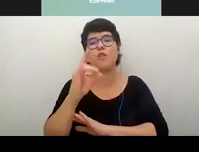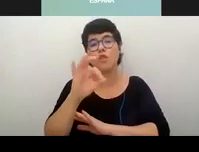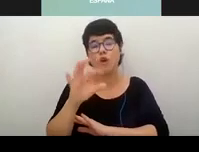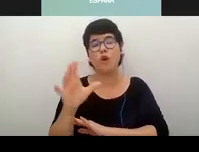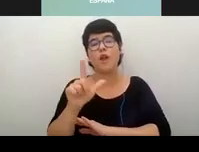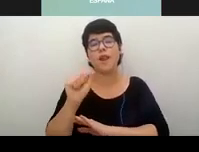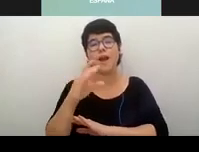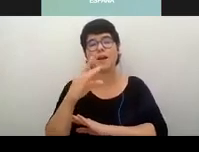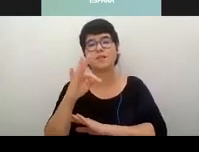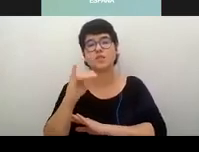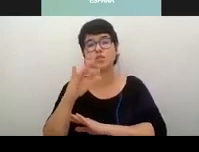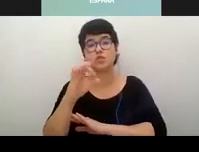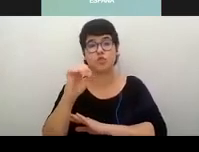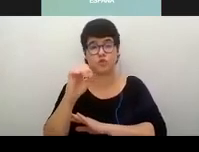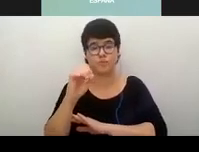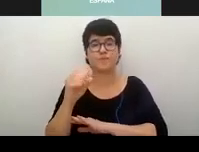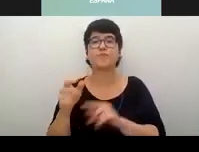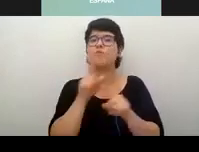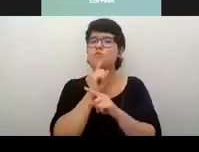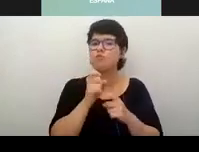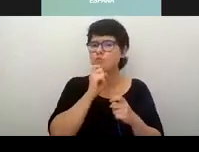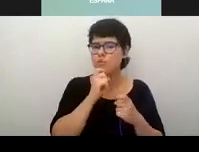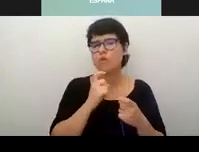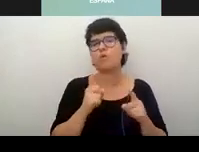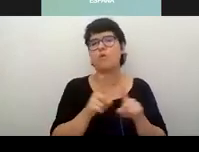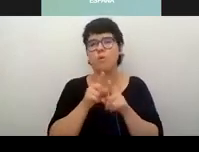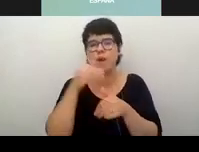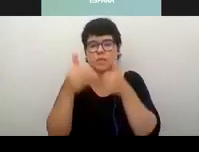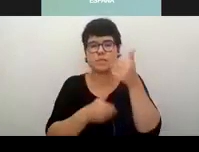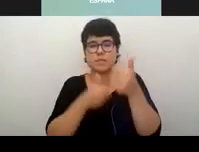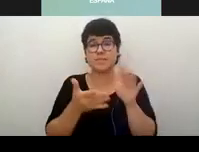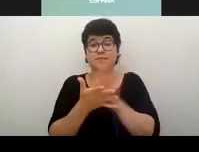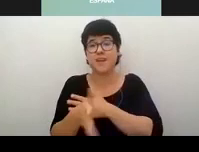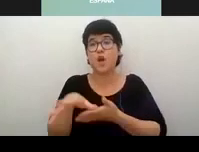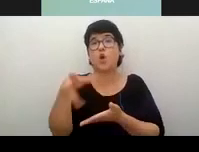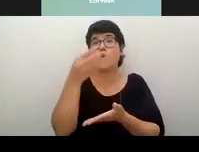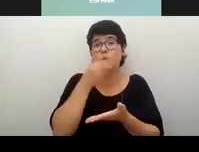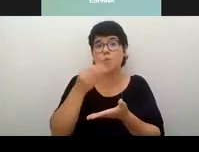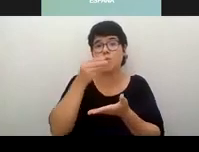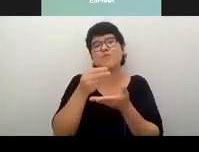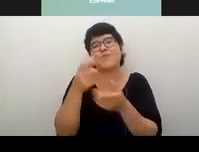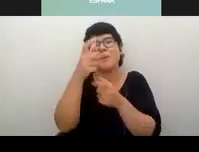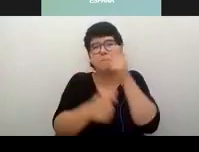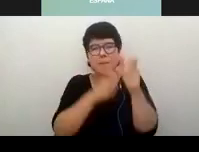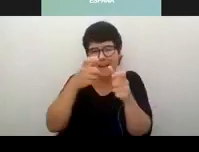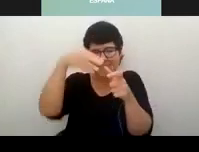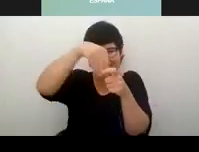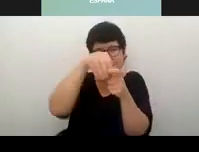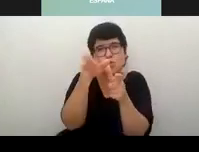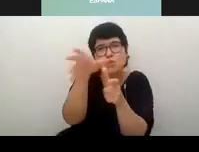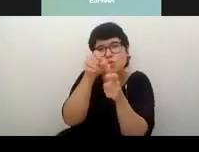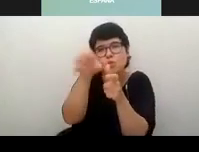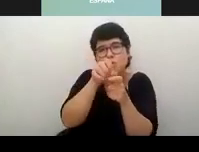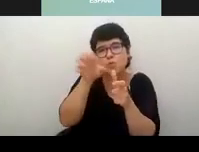como producto final durante la fermentación de los carbohidratos. Es decir, ellos también se alimentan de carbohidratos, lo que pasa que en lugar de